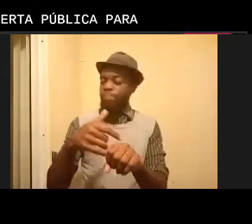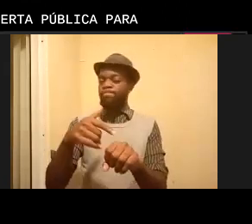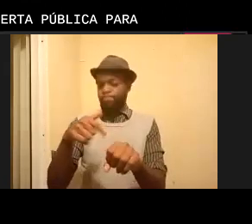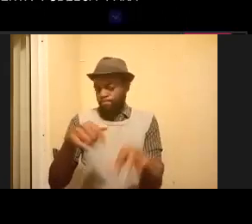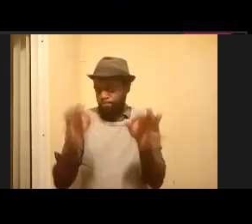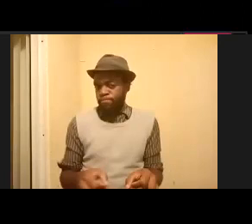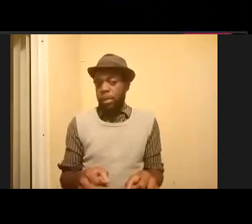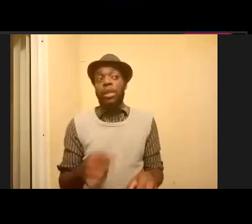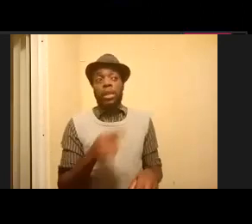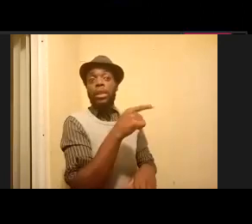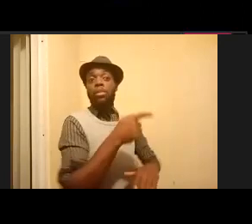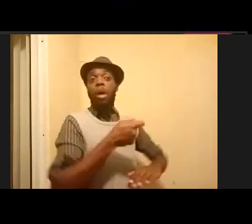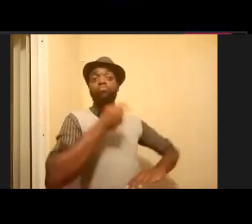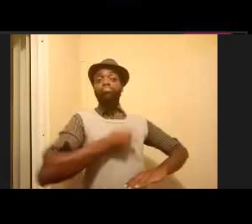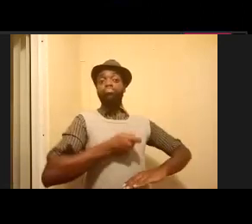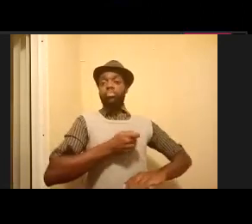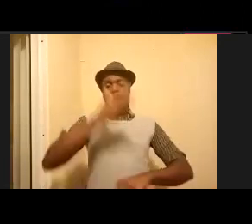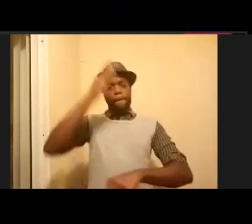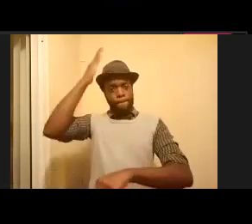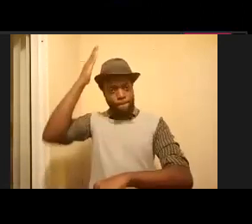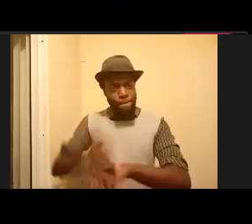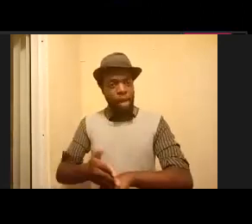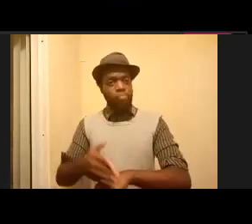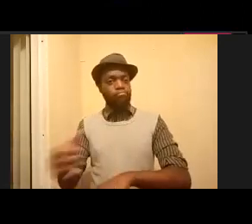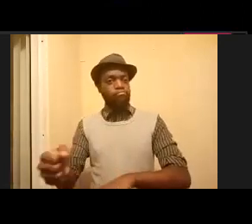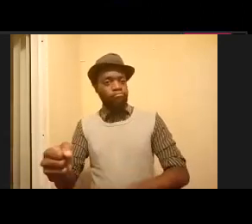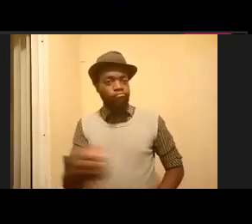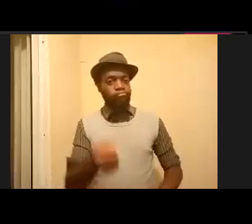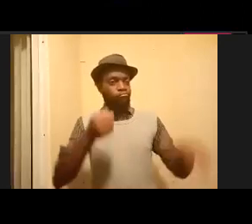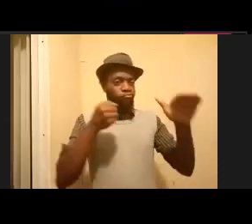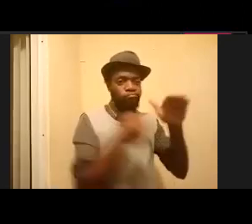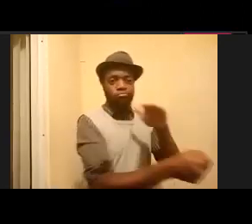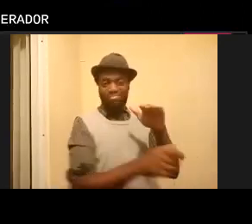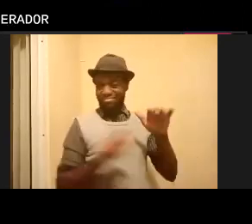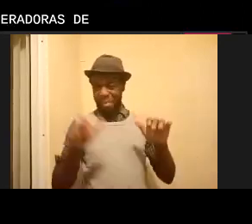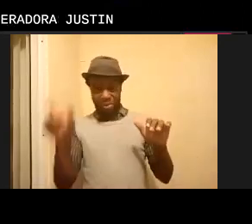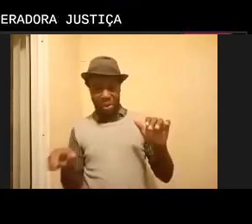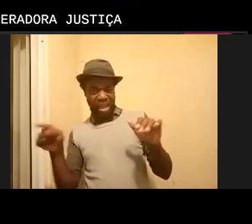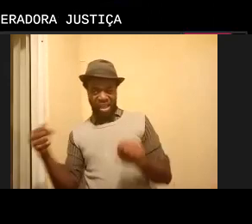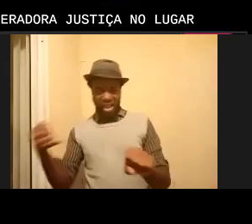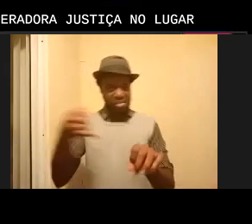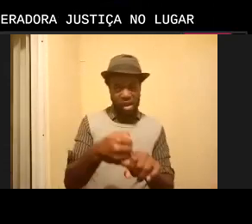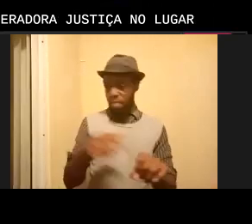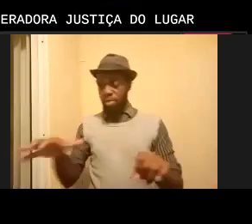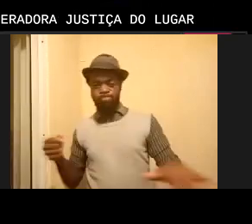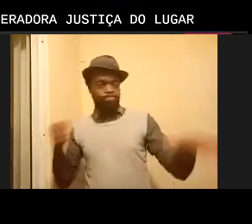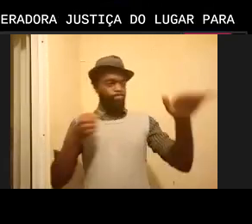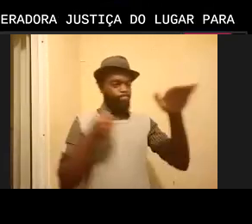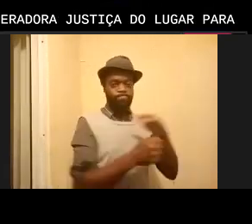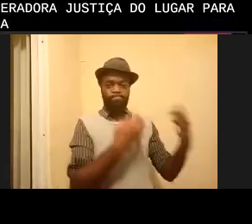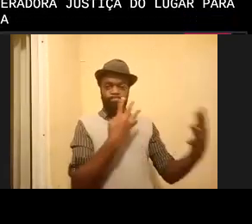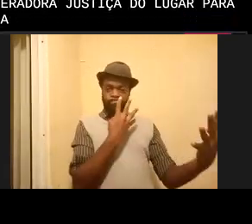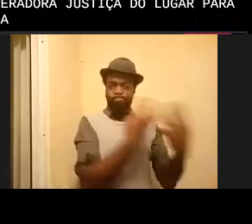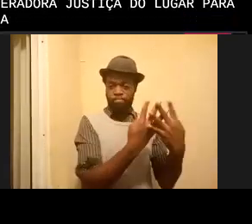por las operadores de justicia de este lugar, ¿verdad? A ella brindarle un sistema